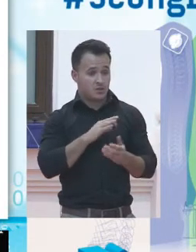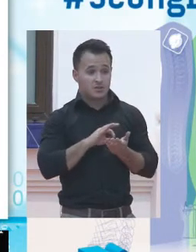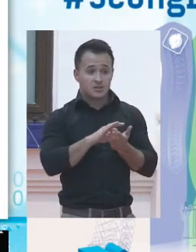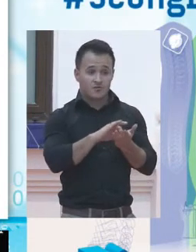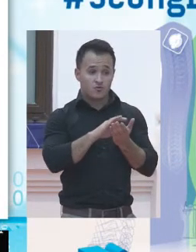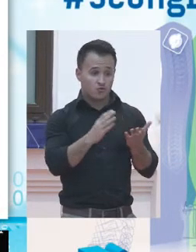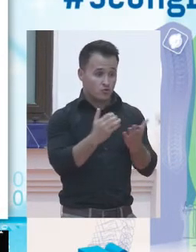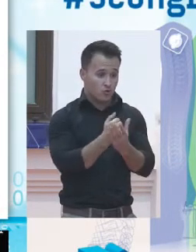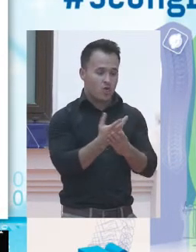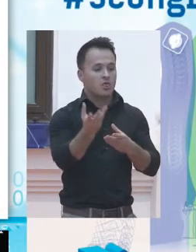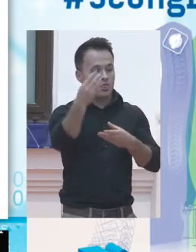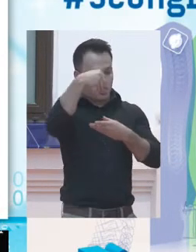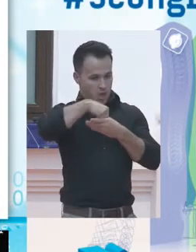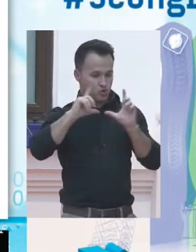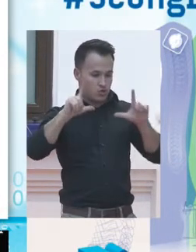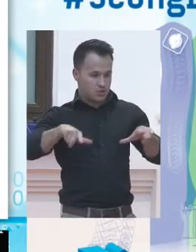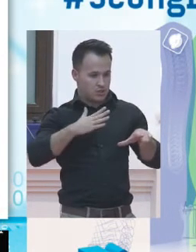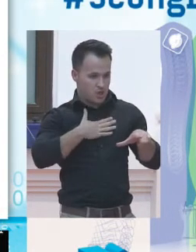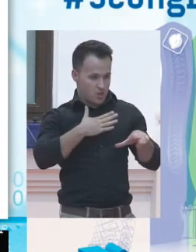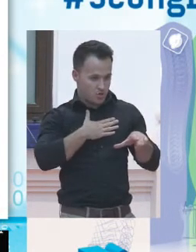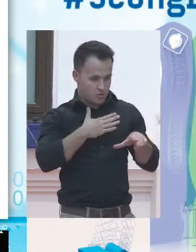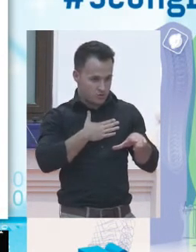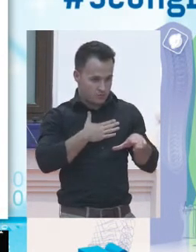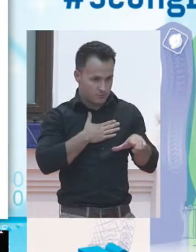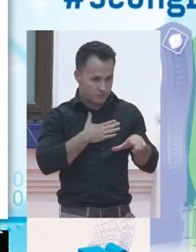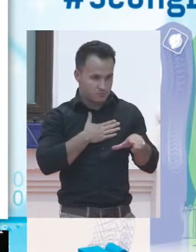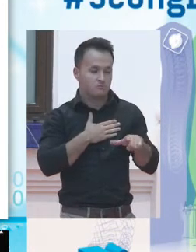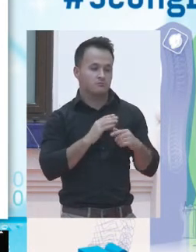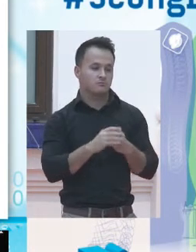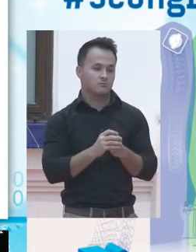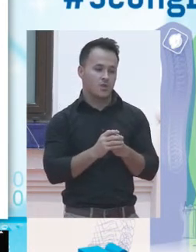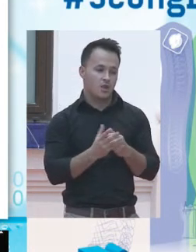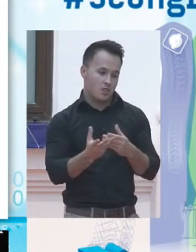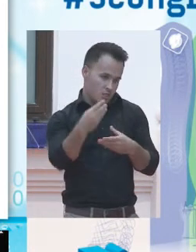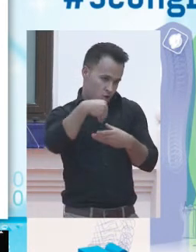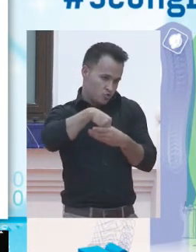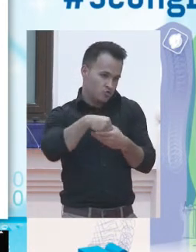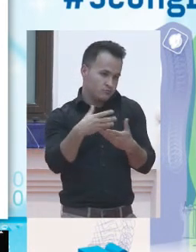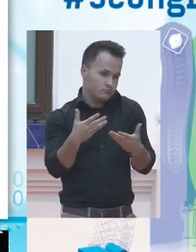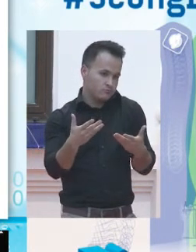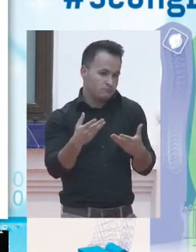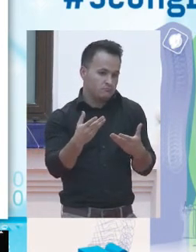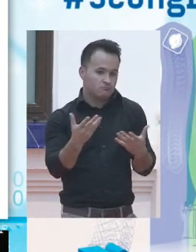estaban en nuestras instalaciones, estaban de manera local, dentro de